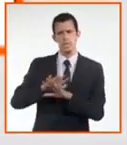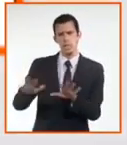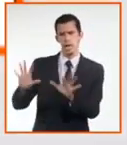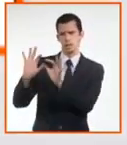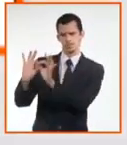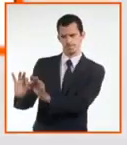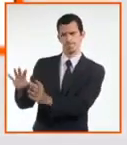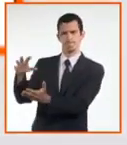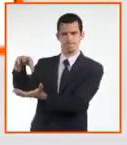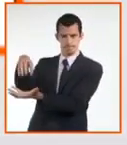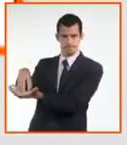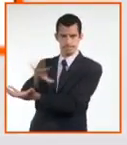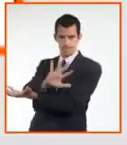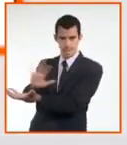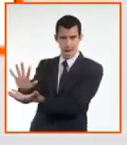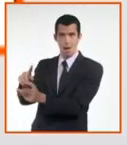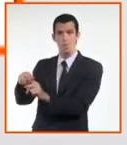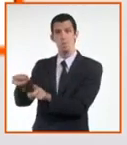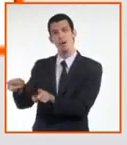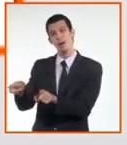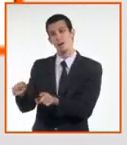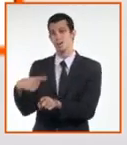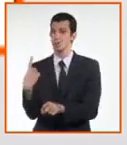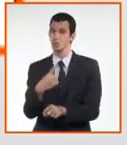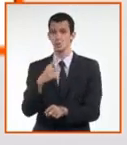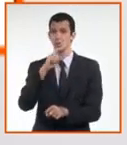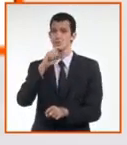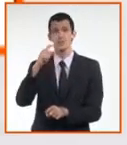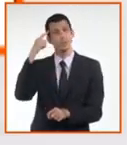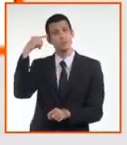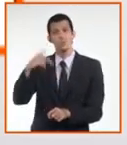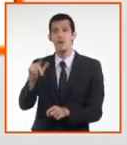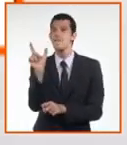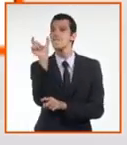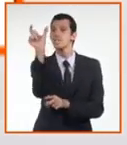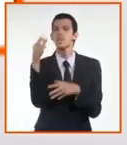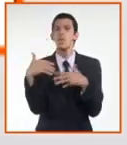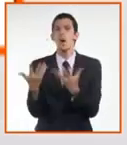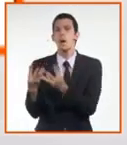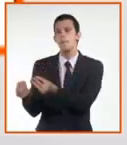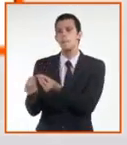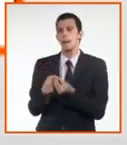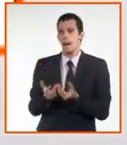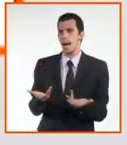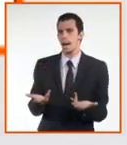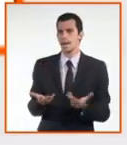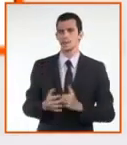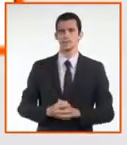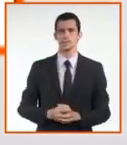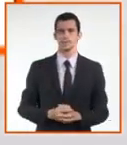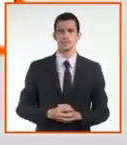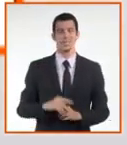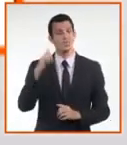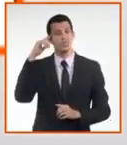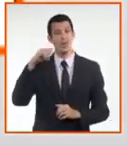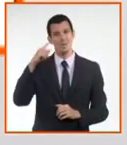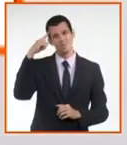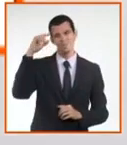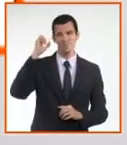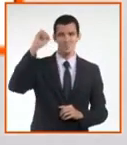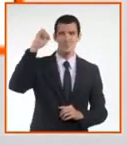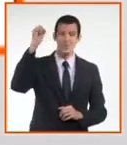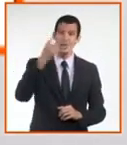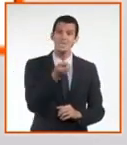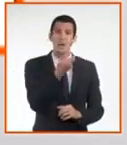si no pagas y después que paga es que entonces empiezas el proceso productivo la dipirona está garantizada la dipirona 600 miligramos ámpulas de